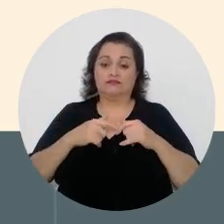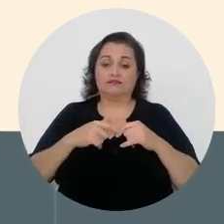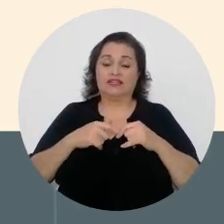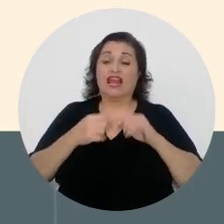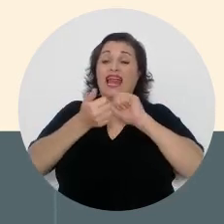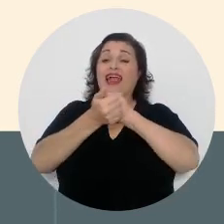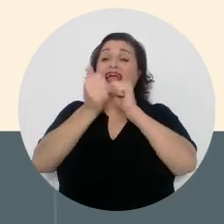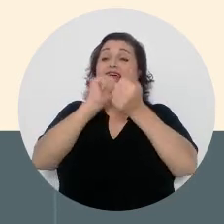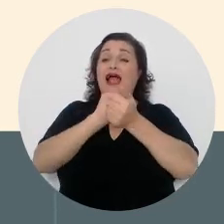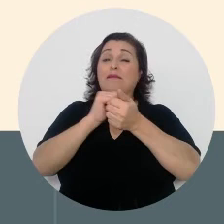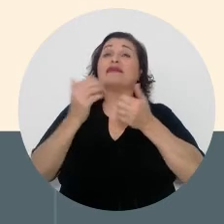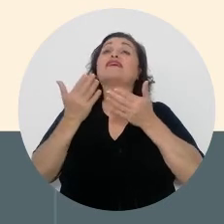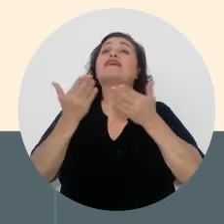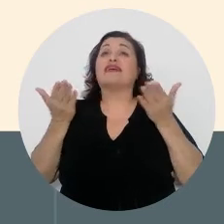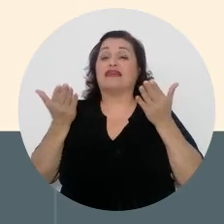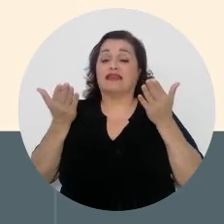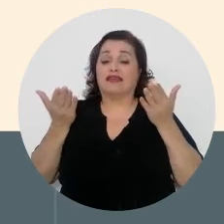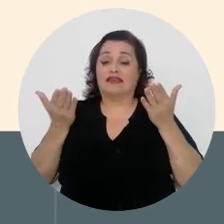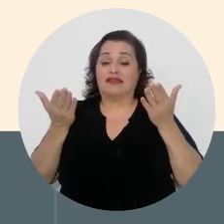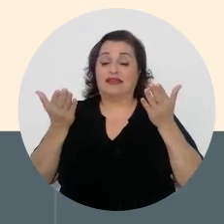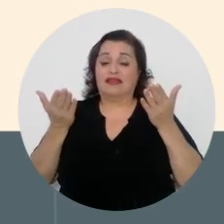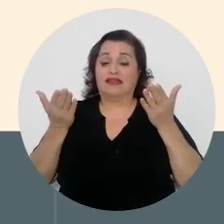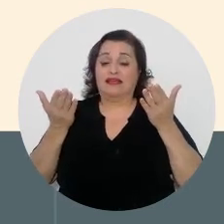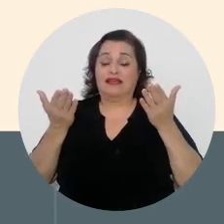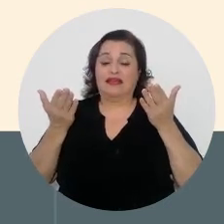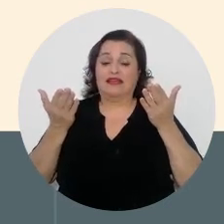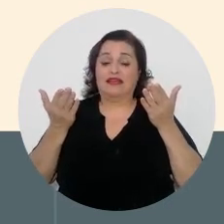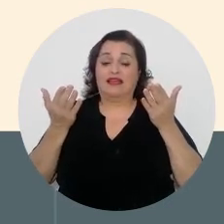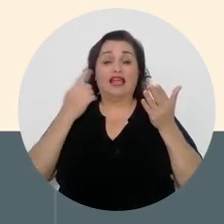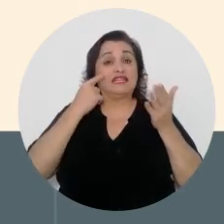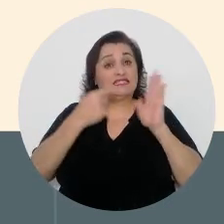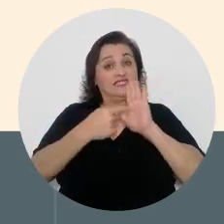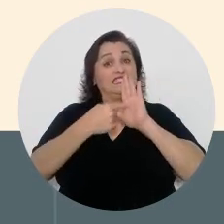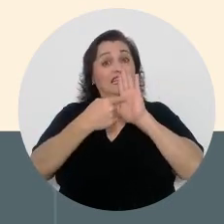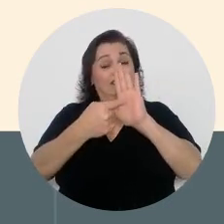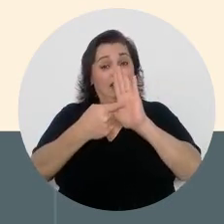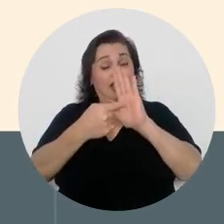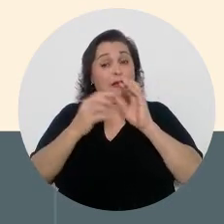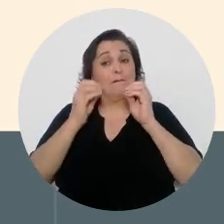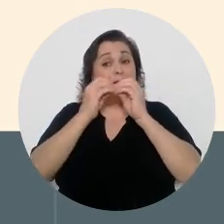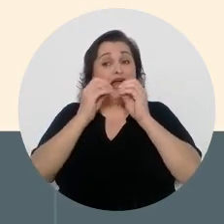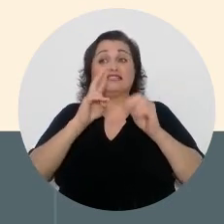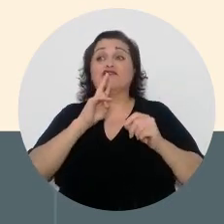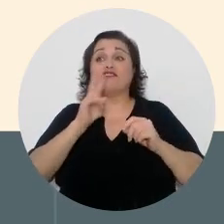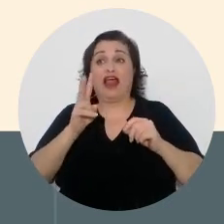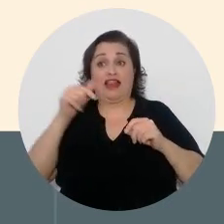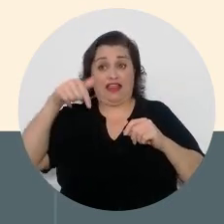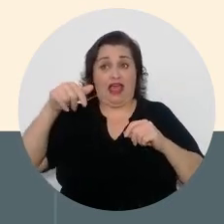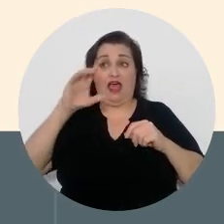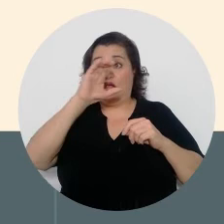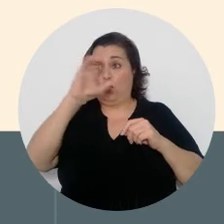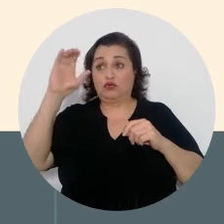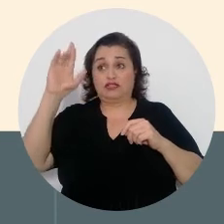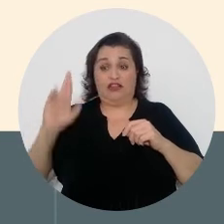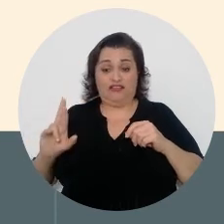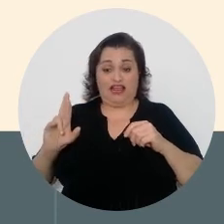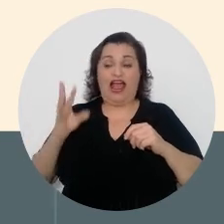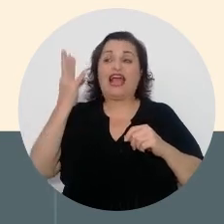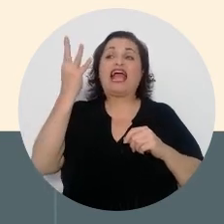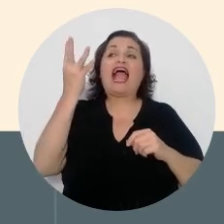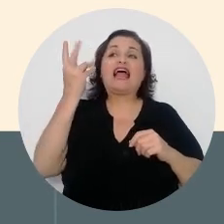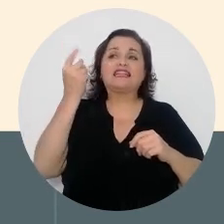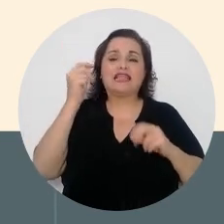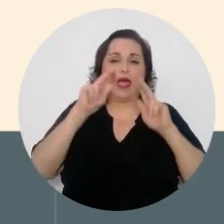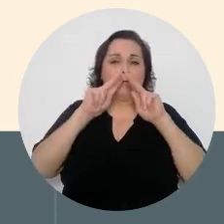Ahora bien, lo que va a cambiar aquí, que va a reflejarse un poco más en la realidad de Costa